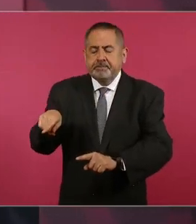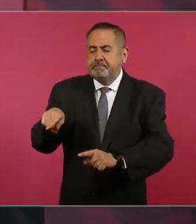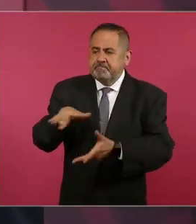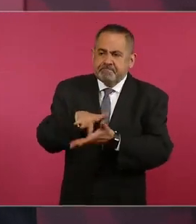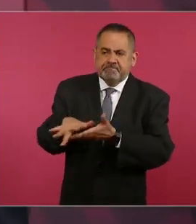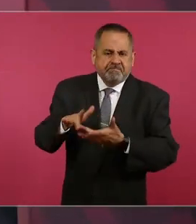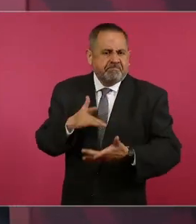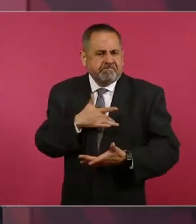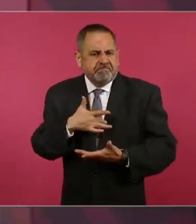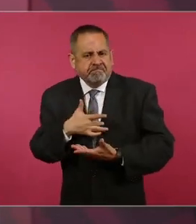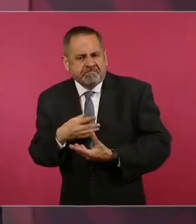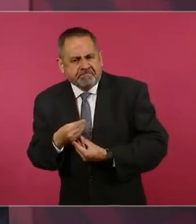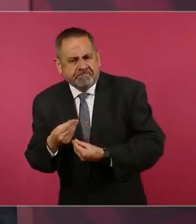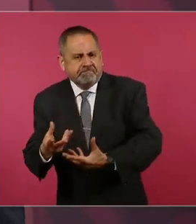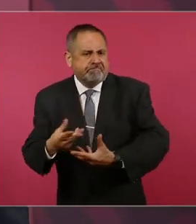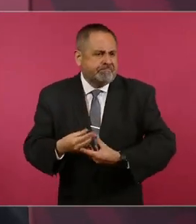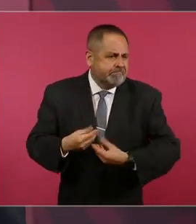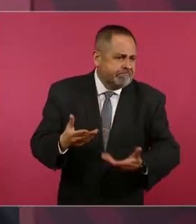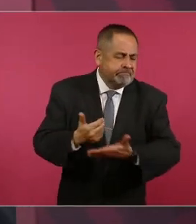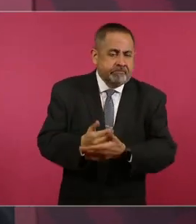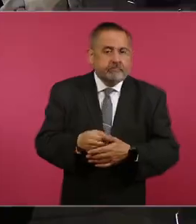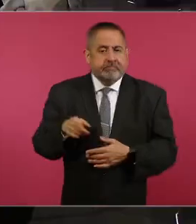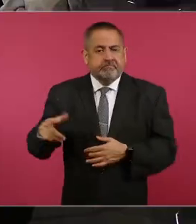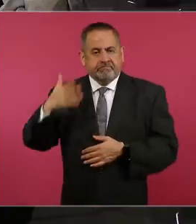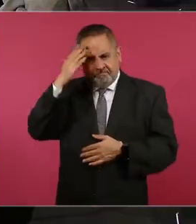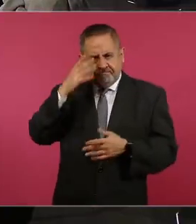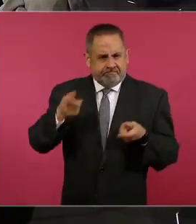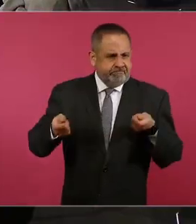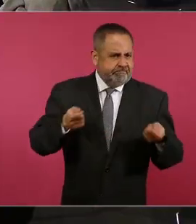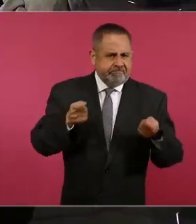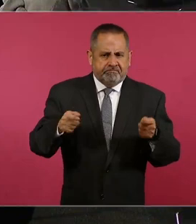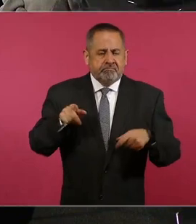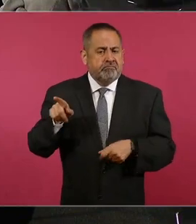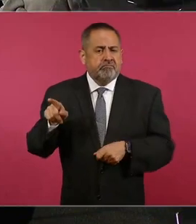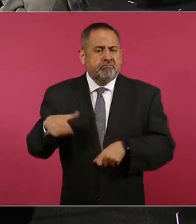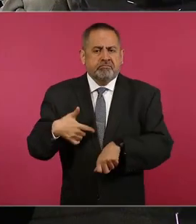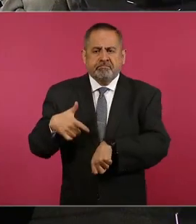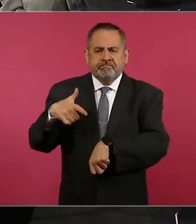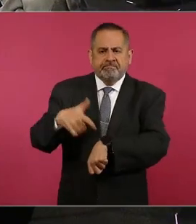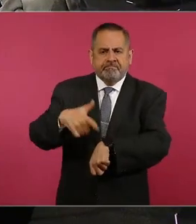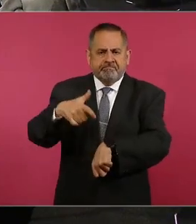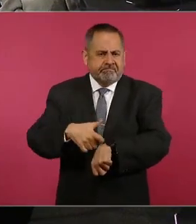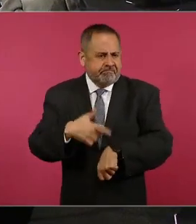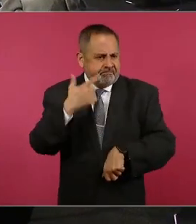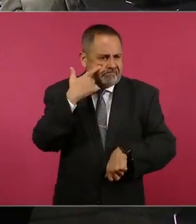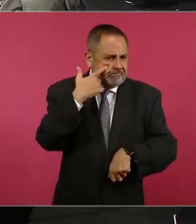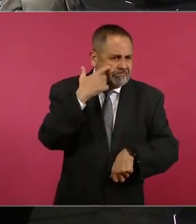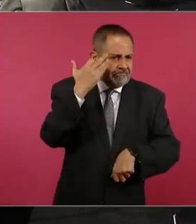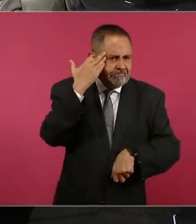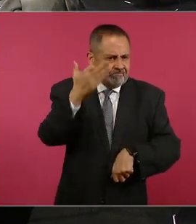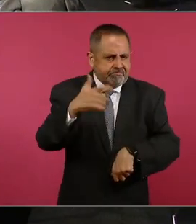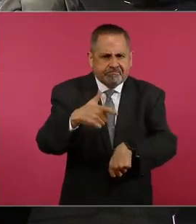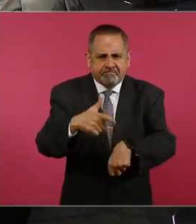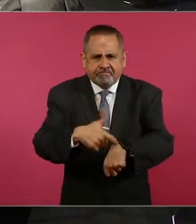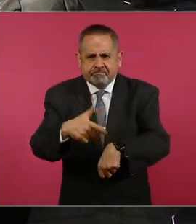supo manejar con precisión los tiempos, eso es lo otro.